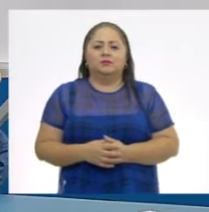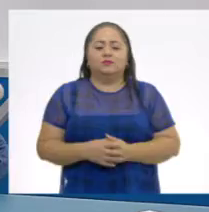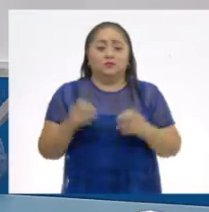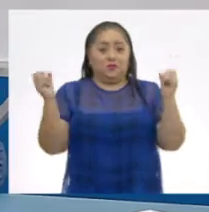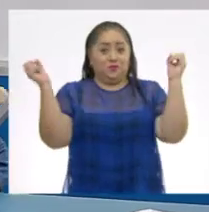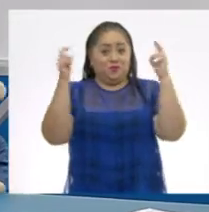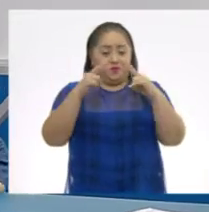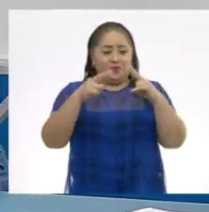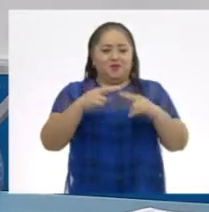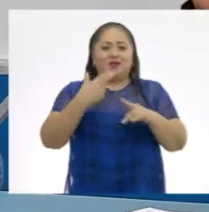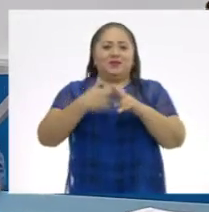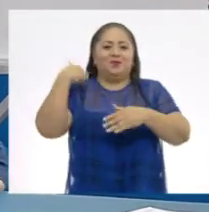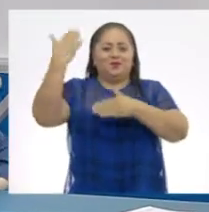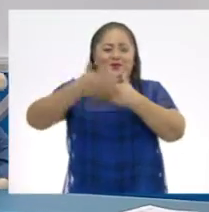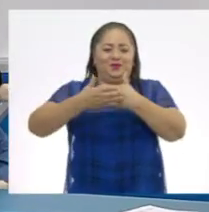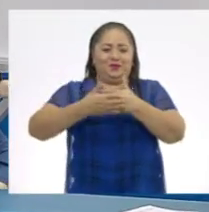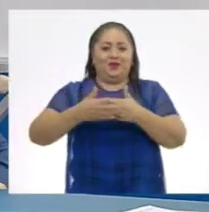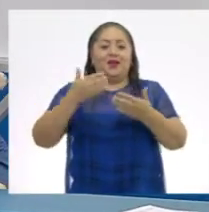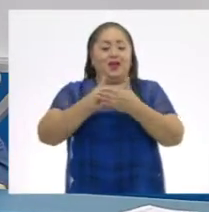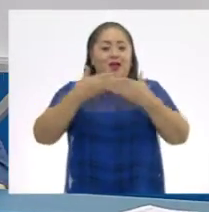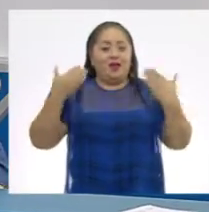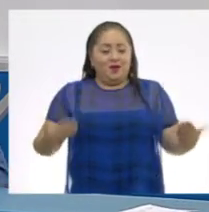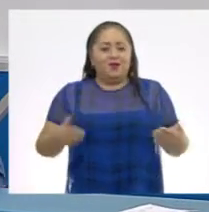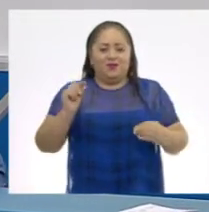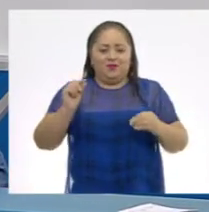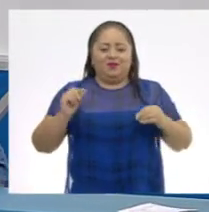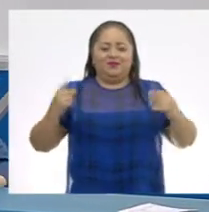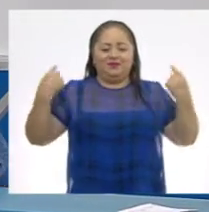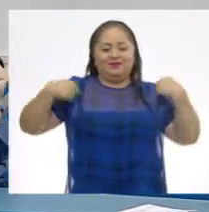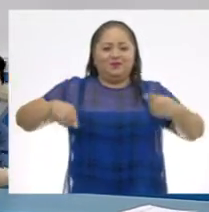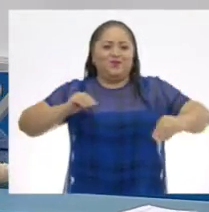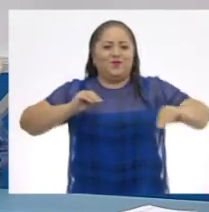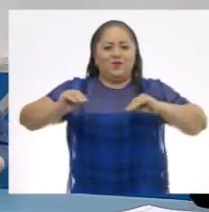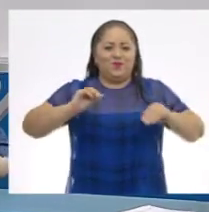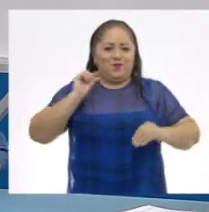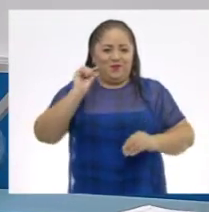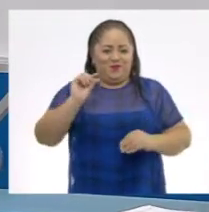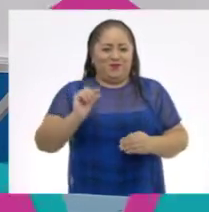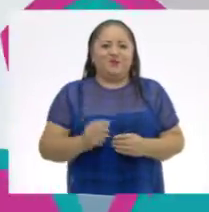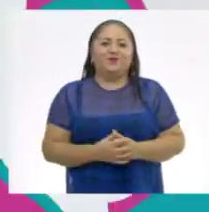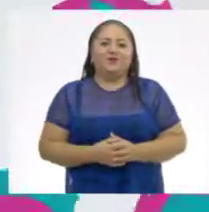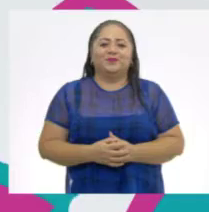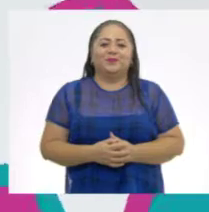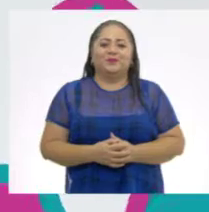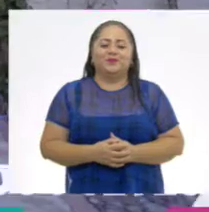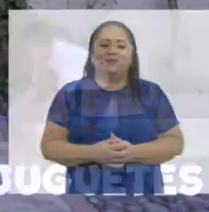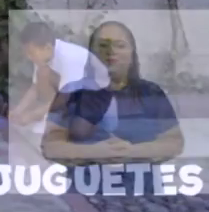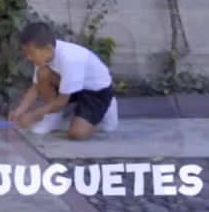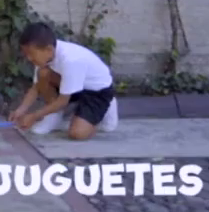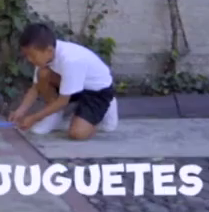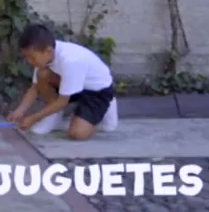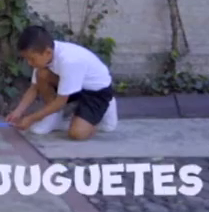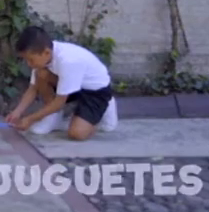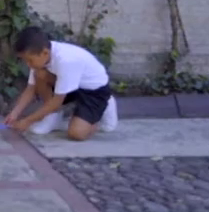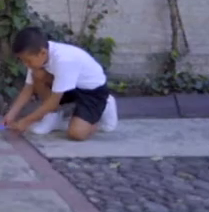Nos vemos y hasta la próxima. Ahora llegó el momento de movernos un poco.